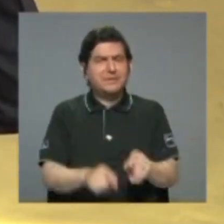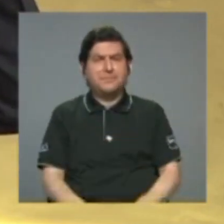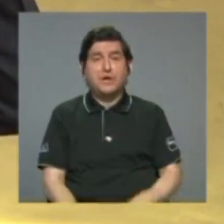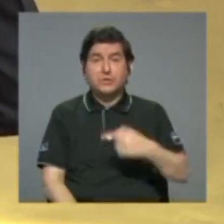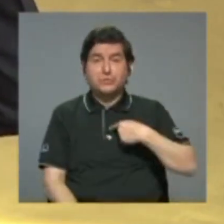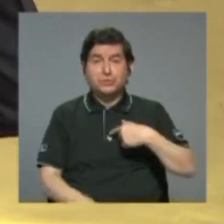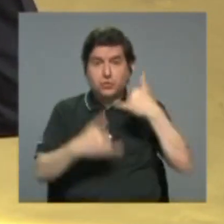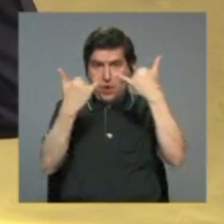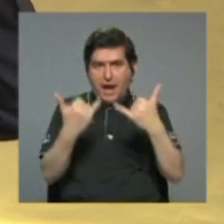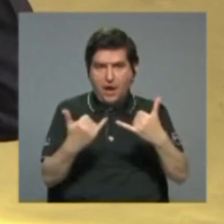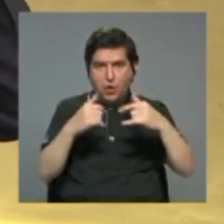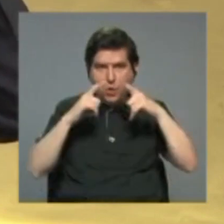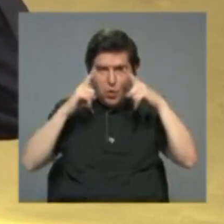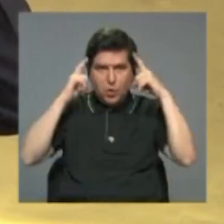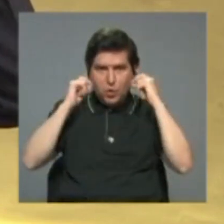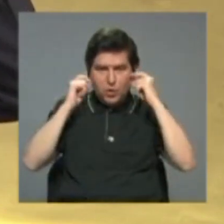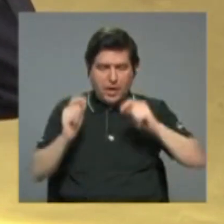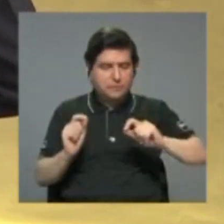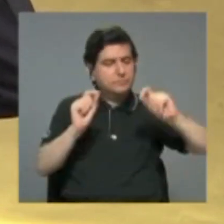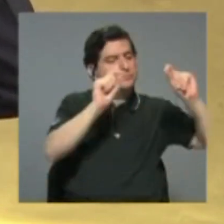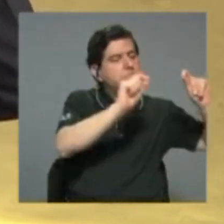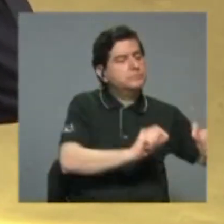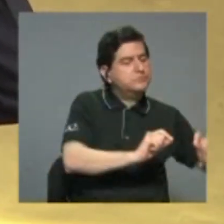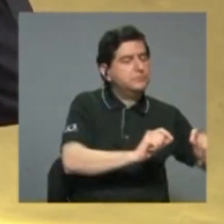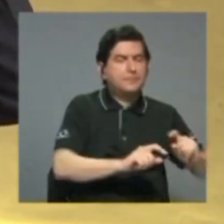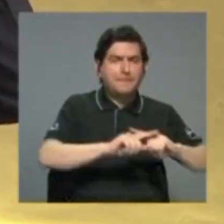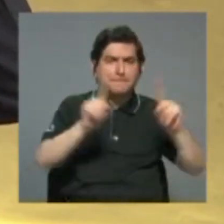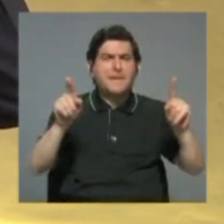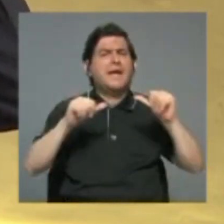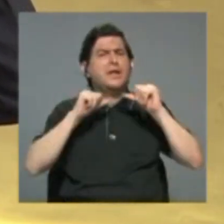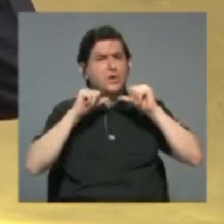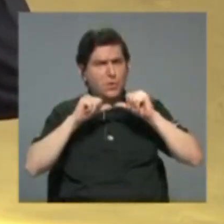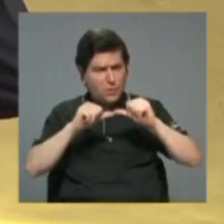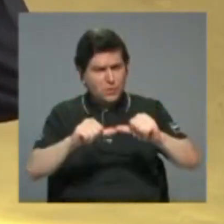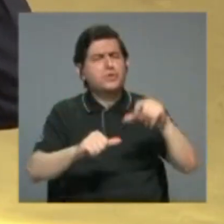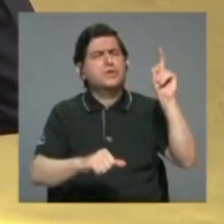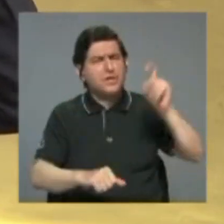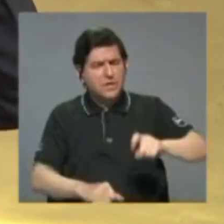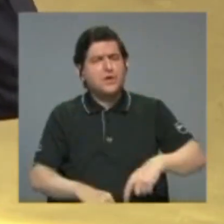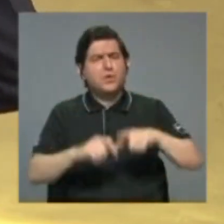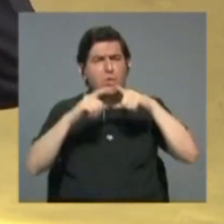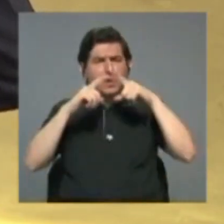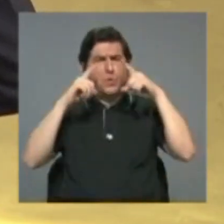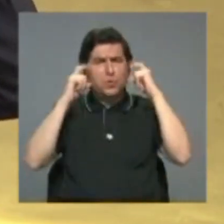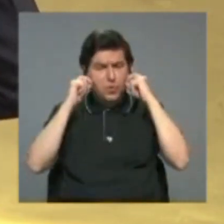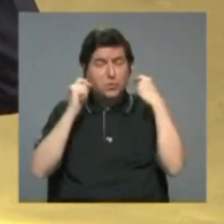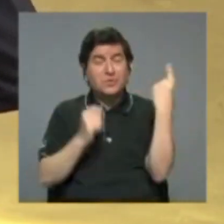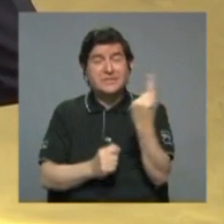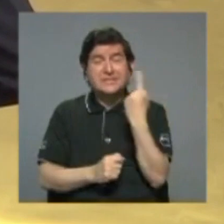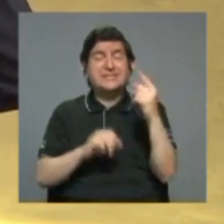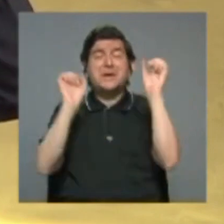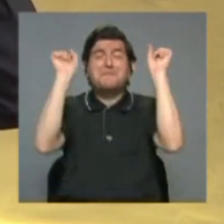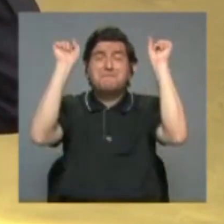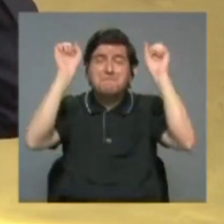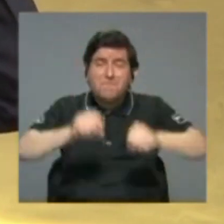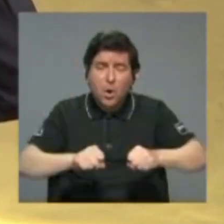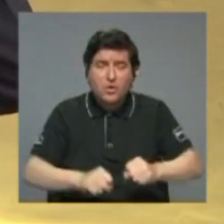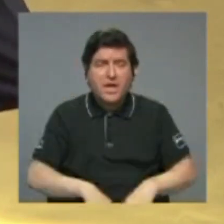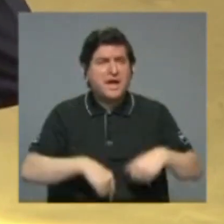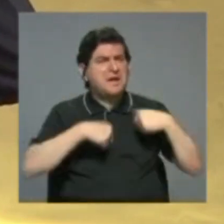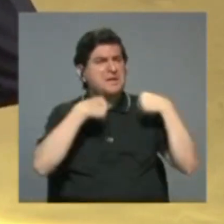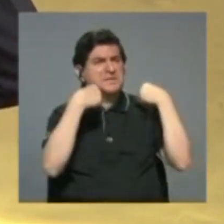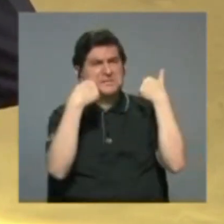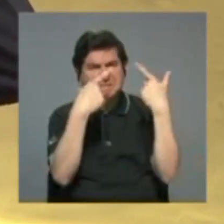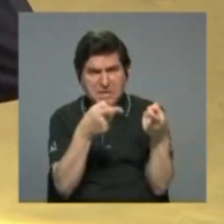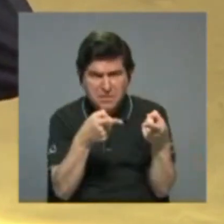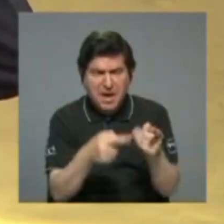voy a retirar ahora mi cubrebocas, pero debemos seguir usando cubrebocas siempre que podamos, siempre que vayamos